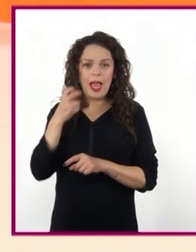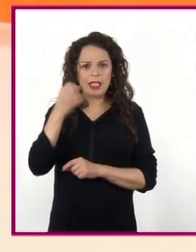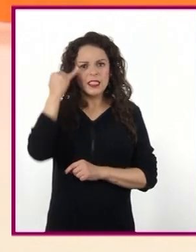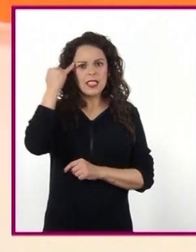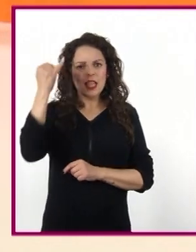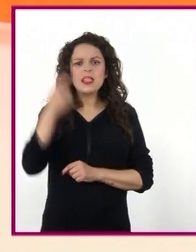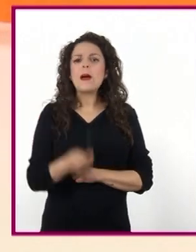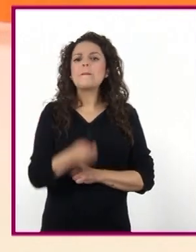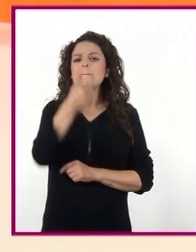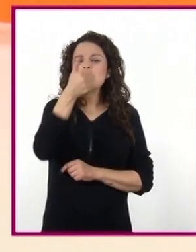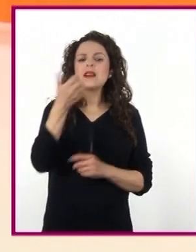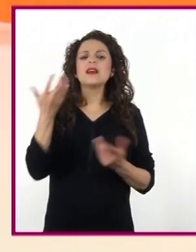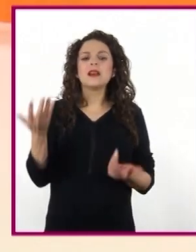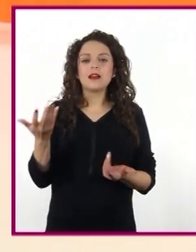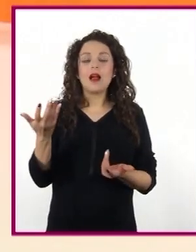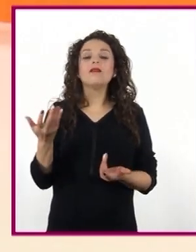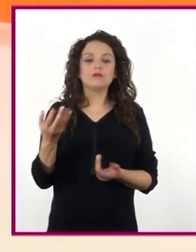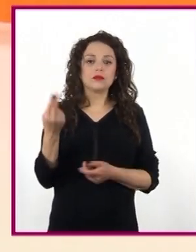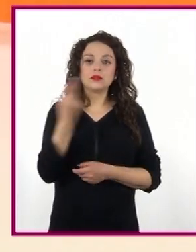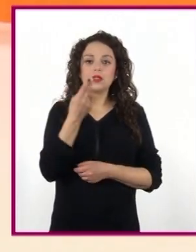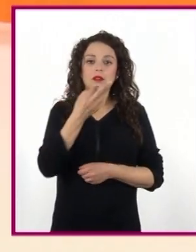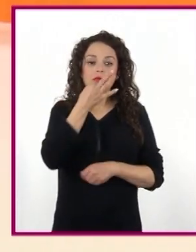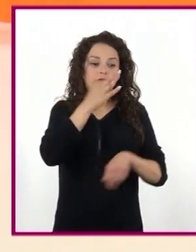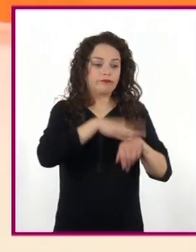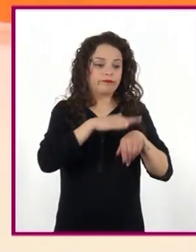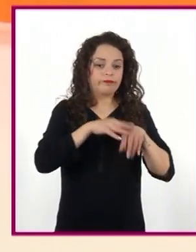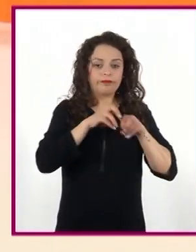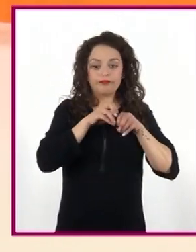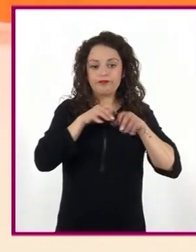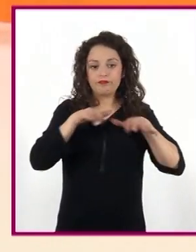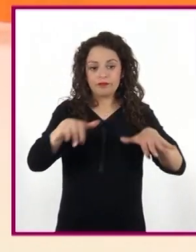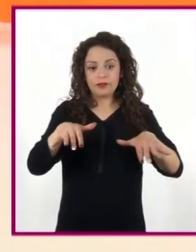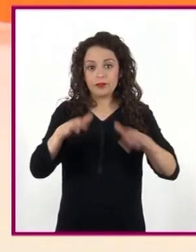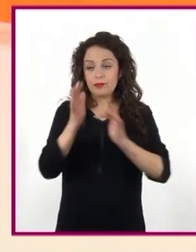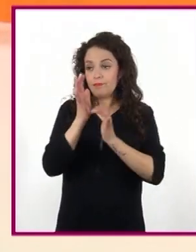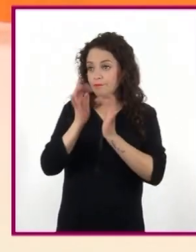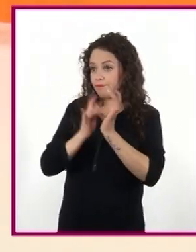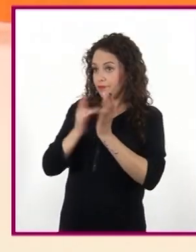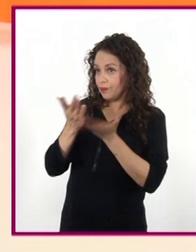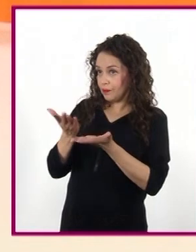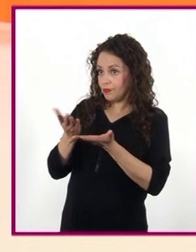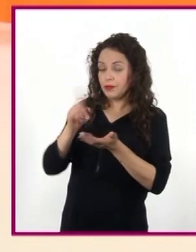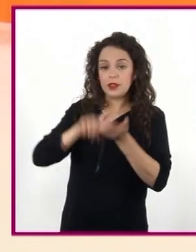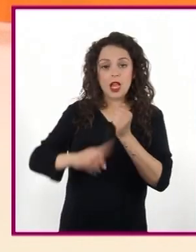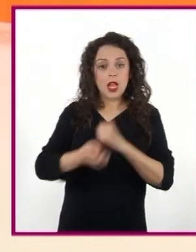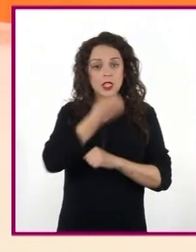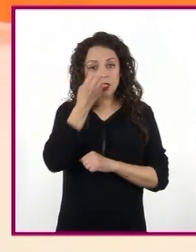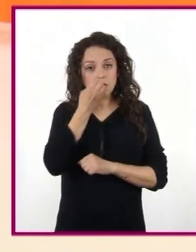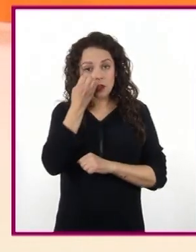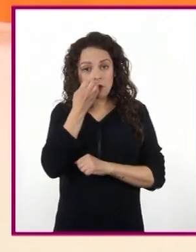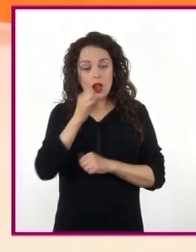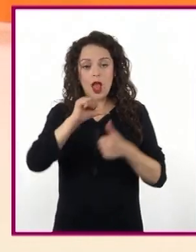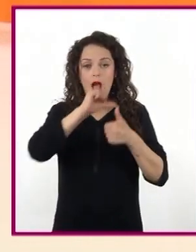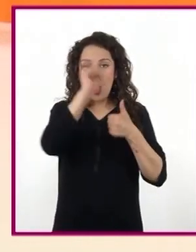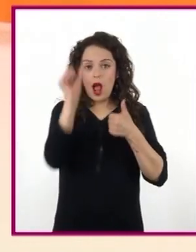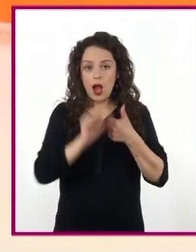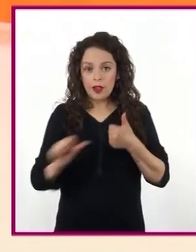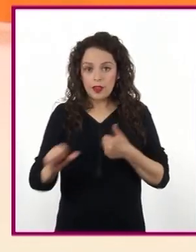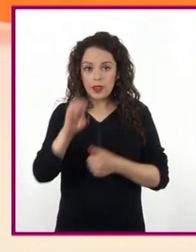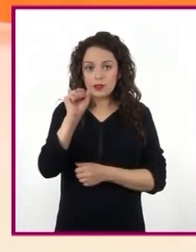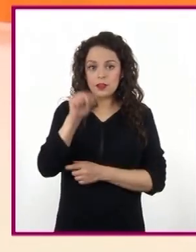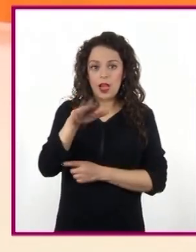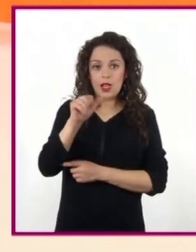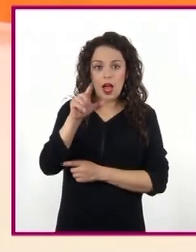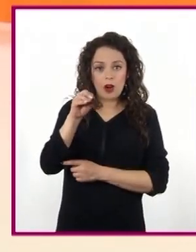a través de la instrucción pública, la Compañía de Jesús, la creación de la Escuela de las Nobles Artes de San Carlos,